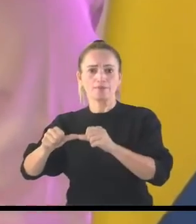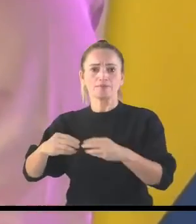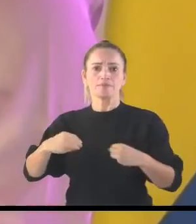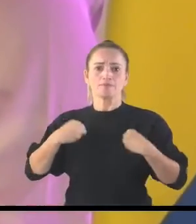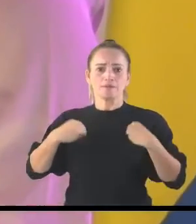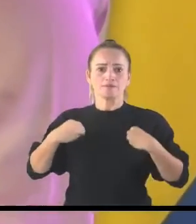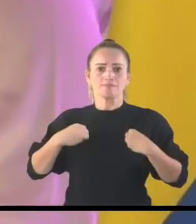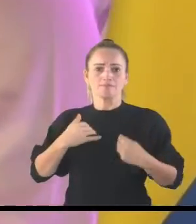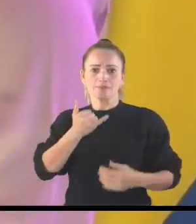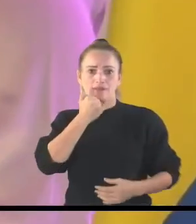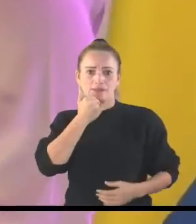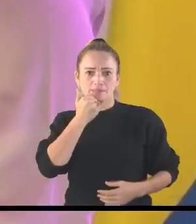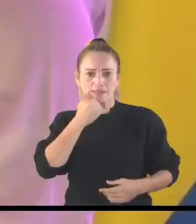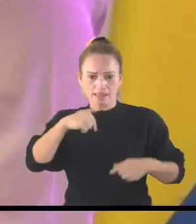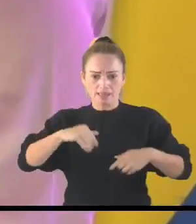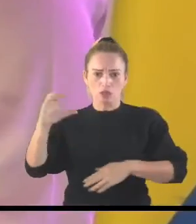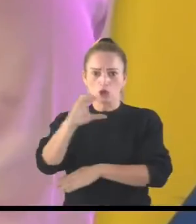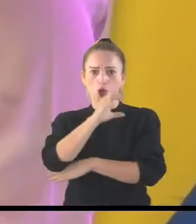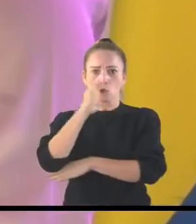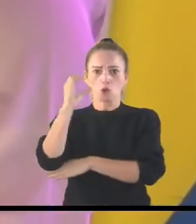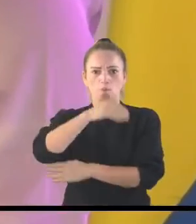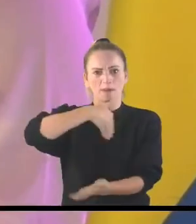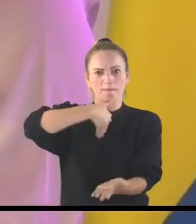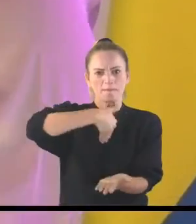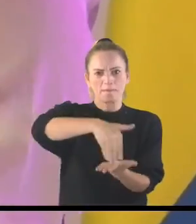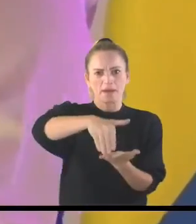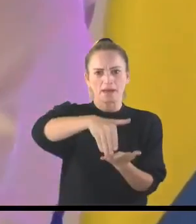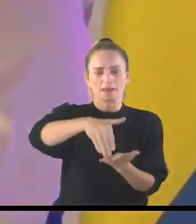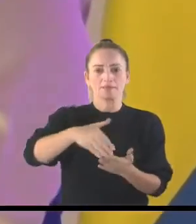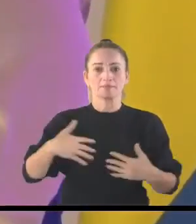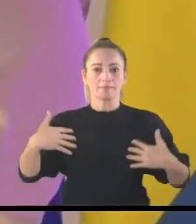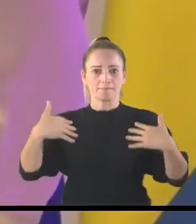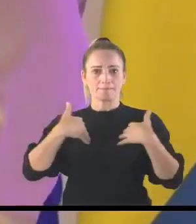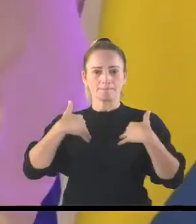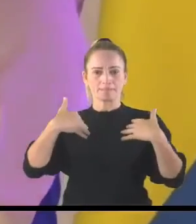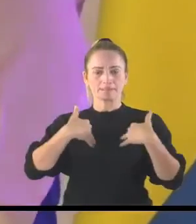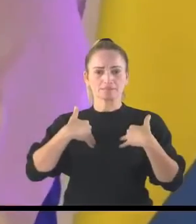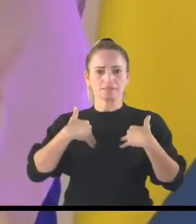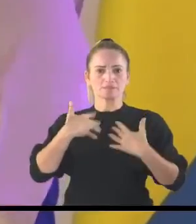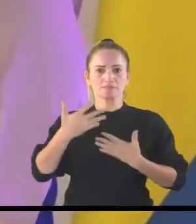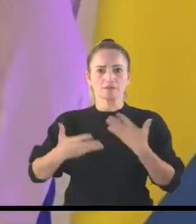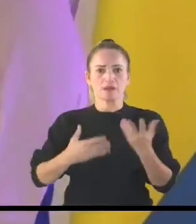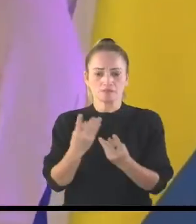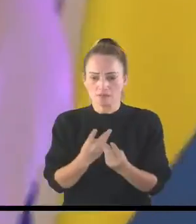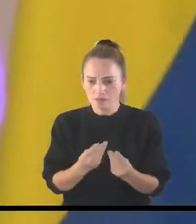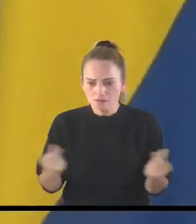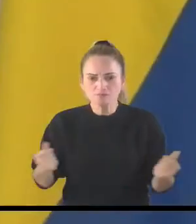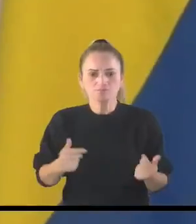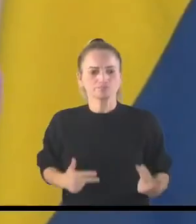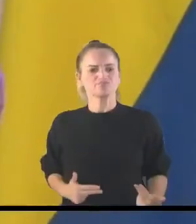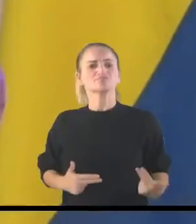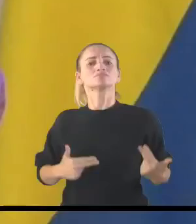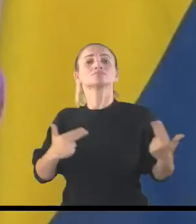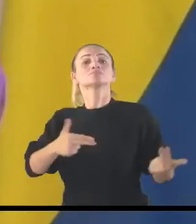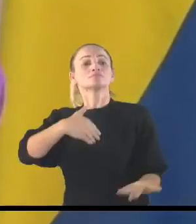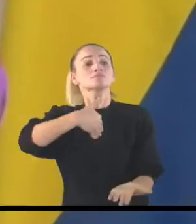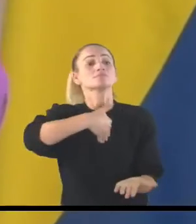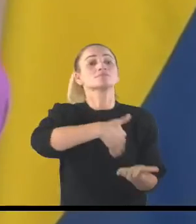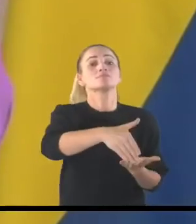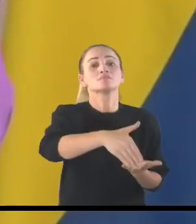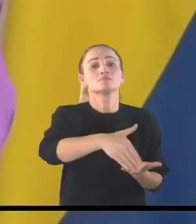porque fueron desterrados de nuestro país, víctimas de desaparición forzada,